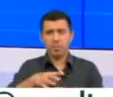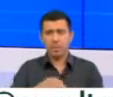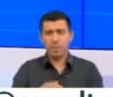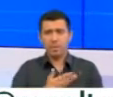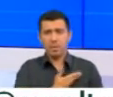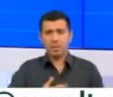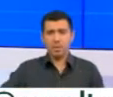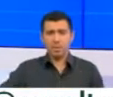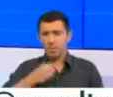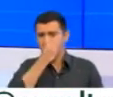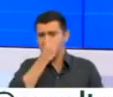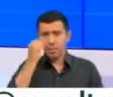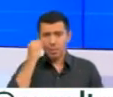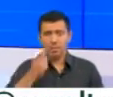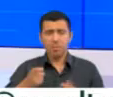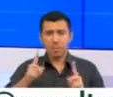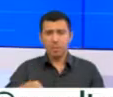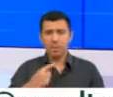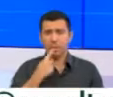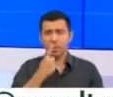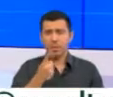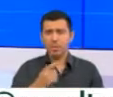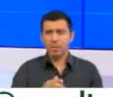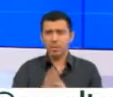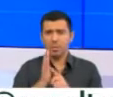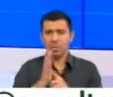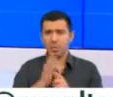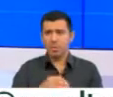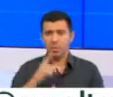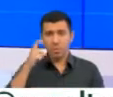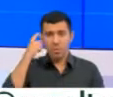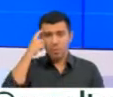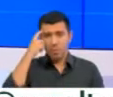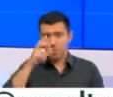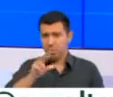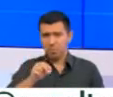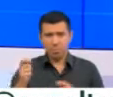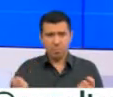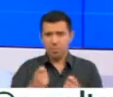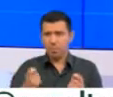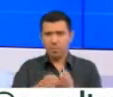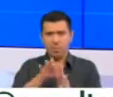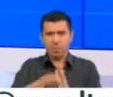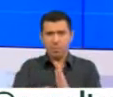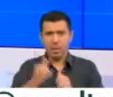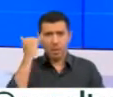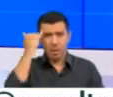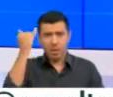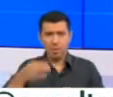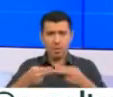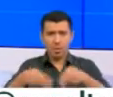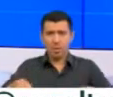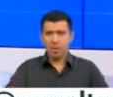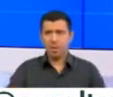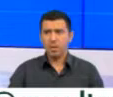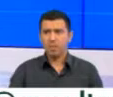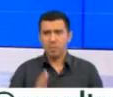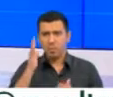el presidente Santos también se pronunció, dijo que el gobierno no ha promovido la llamada ideología de género.